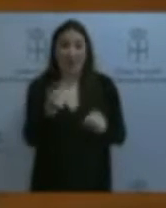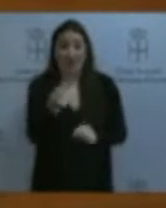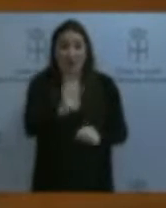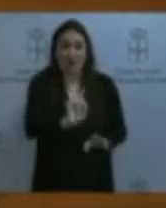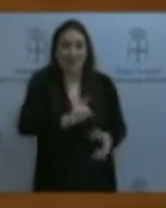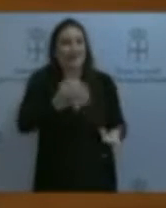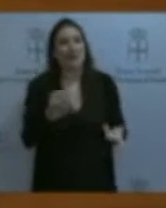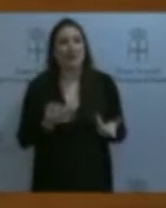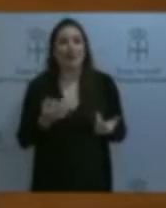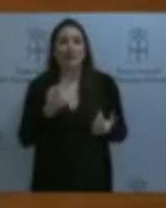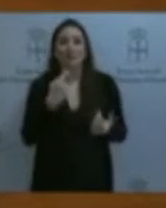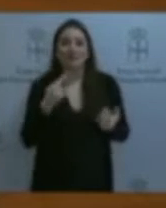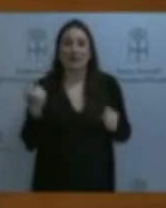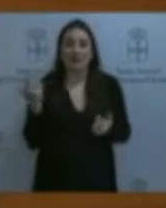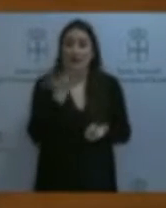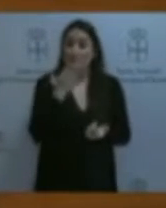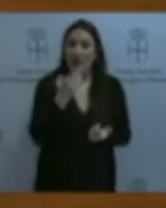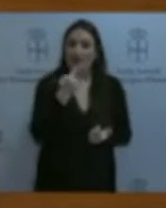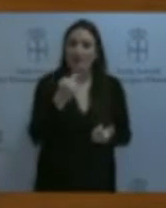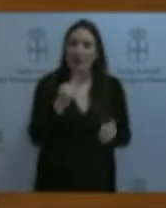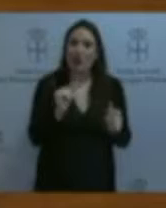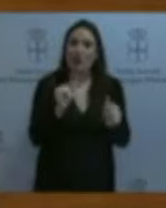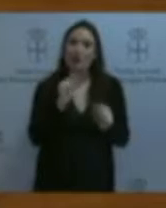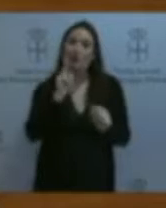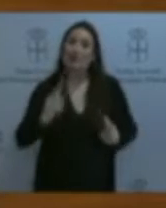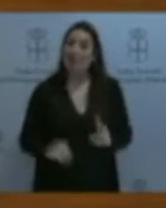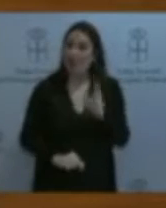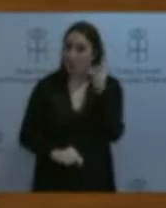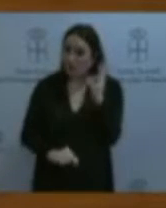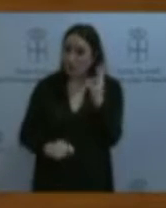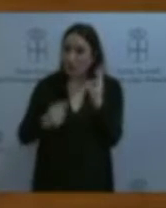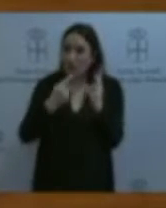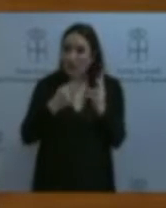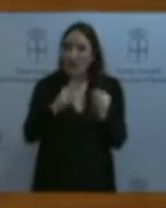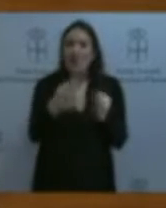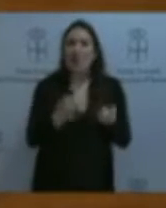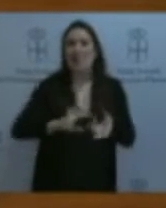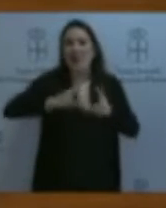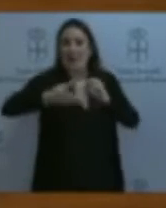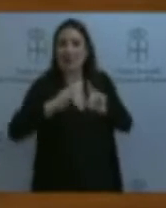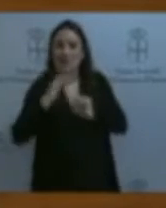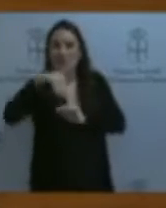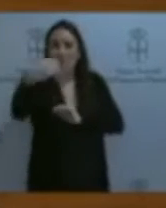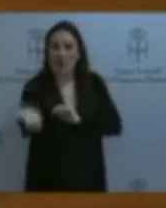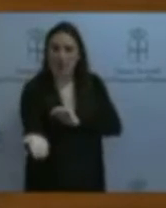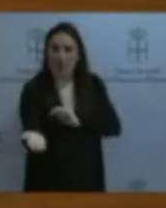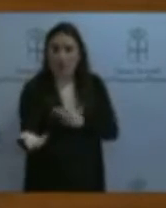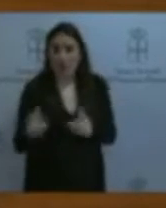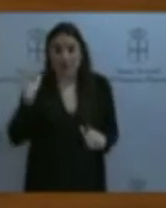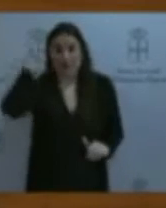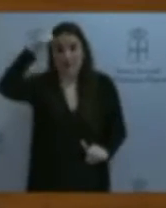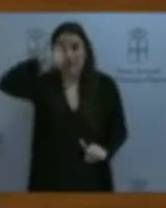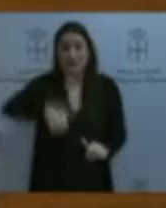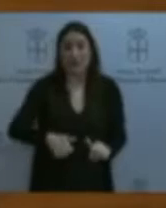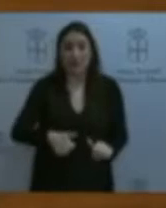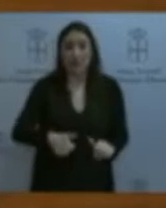a la escuela, por dos caminos distintos, desde dos enfoques completamente distintos, que se tiene que adaptar a lo que pasa fuera. Históricamente,